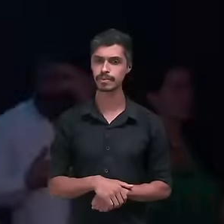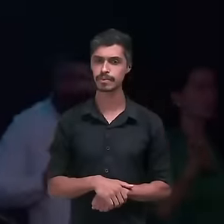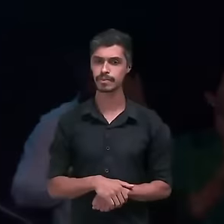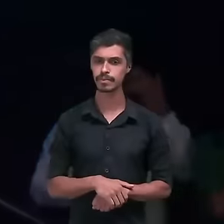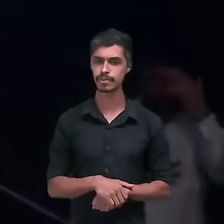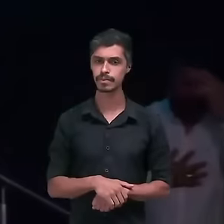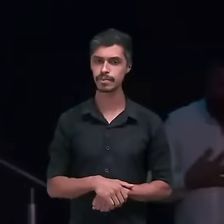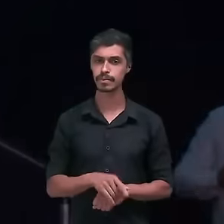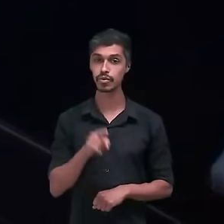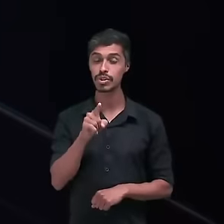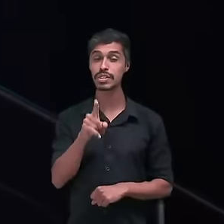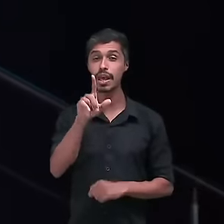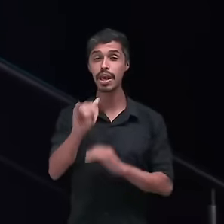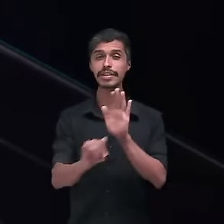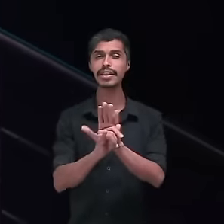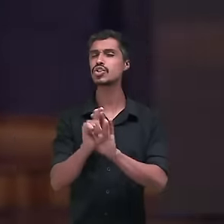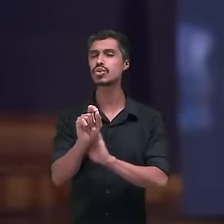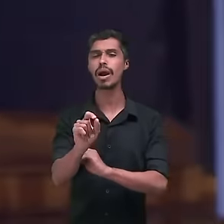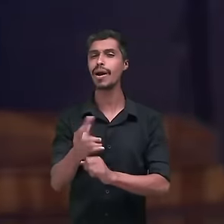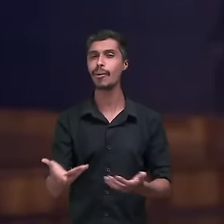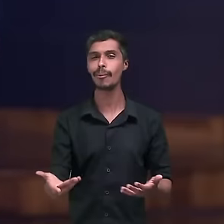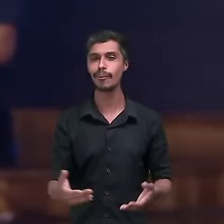¿Quién es usted? A